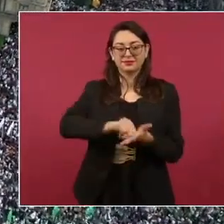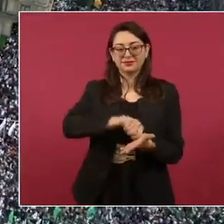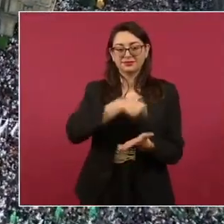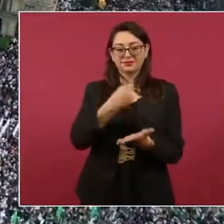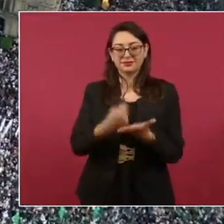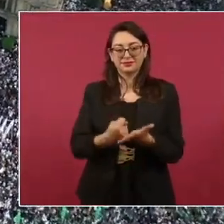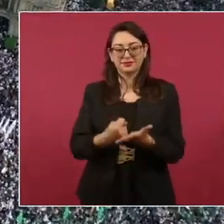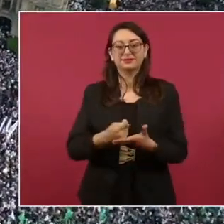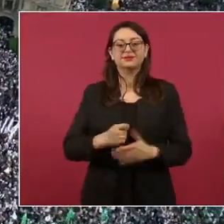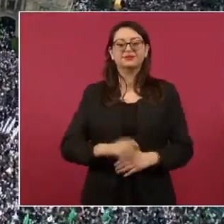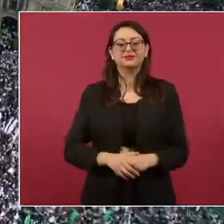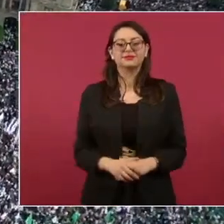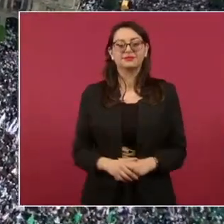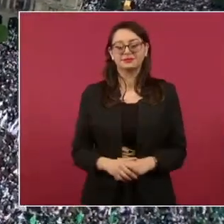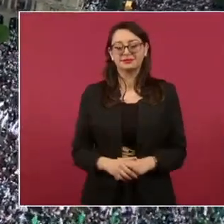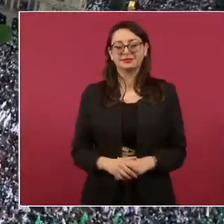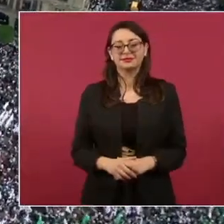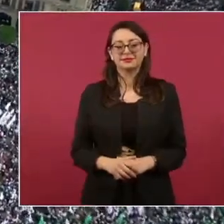Tamaulipas,